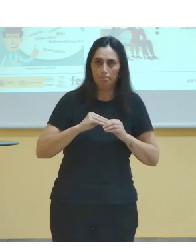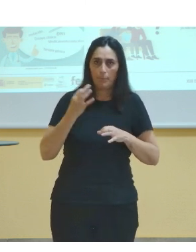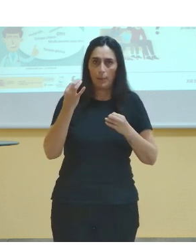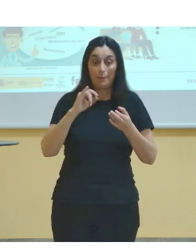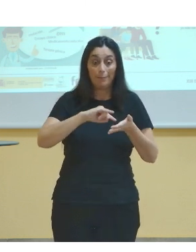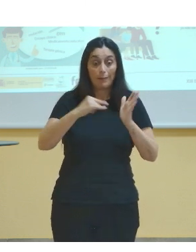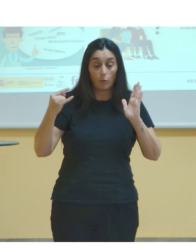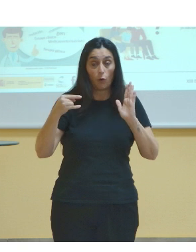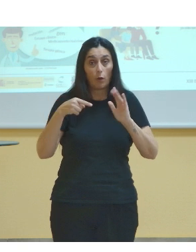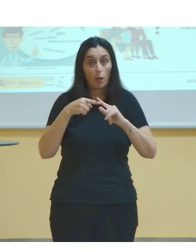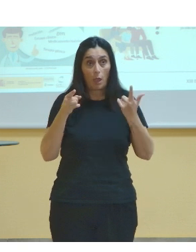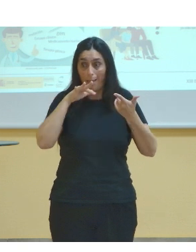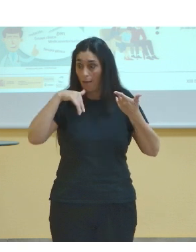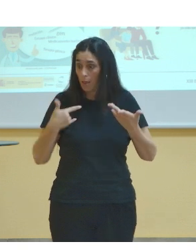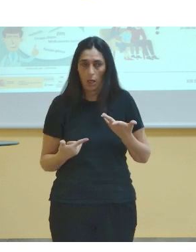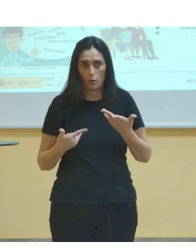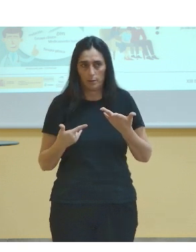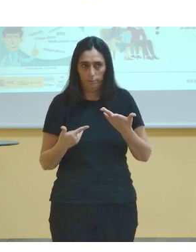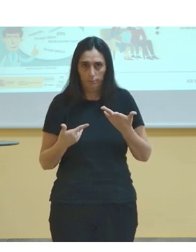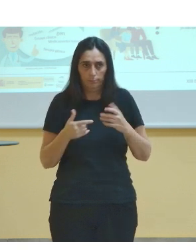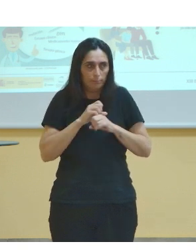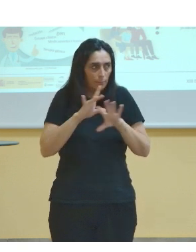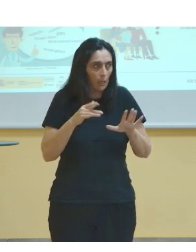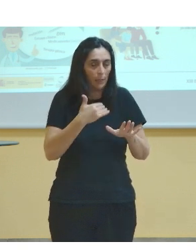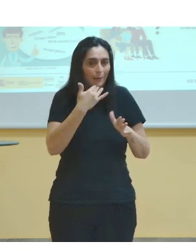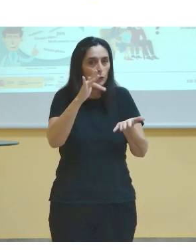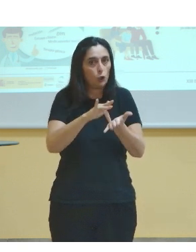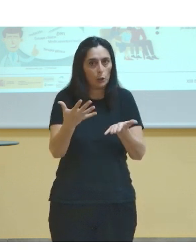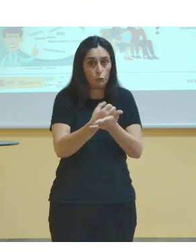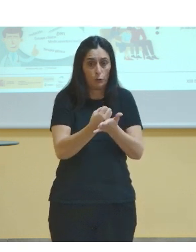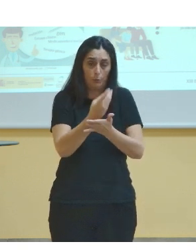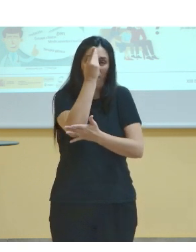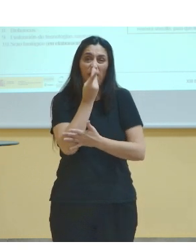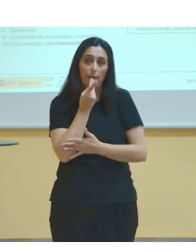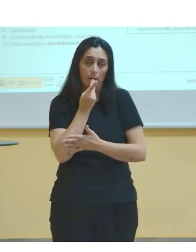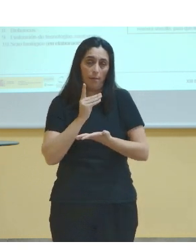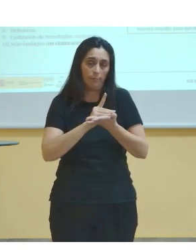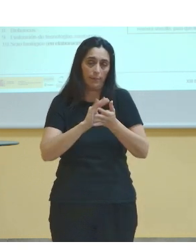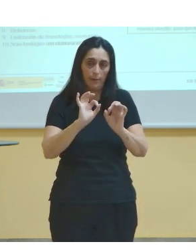las tecnologías que llegan ahora mismo a casi todo el mundo pues son las tecnologías digitales.